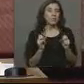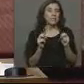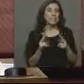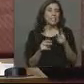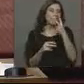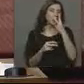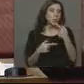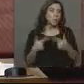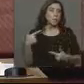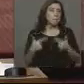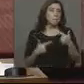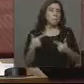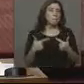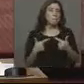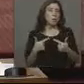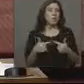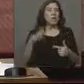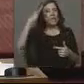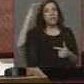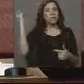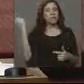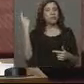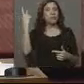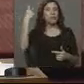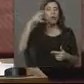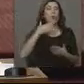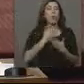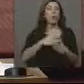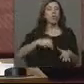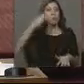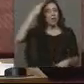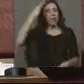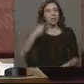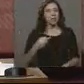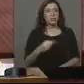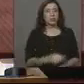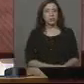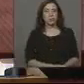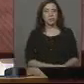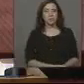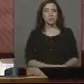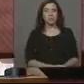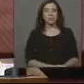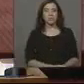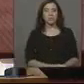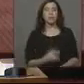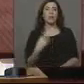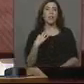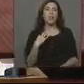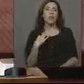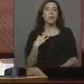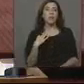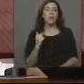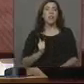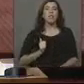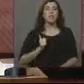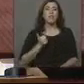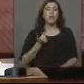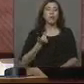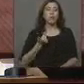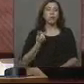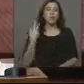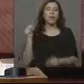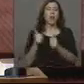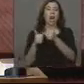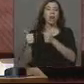mirada política subjetiva y discrecional al tomar la decisión por consiguiente dependerá de la de la voluntad de las